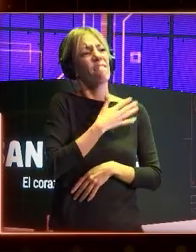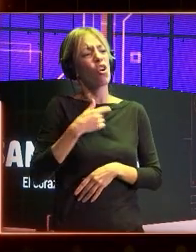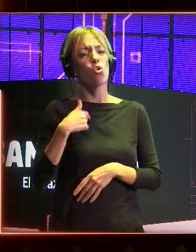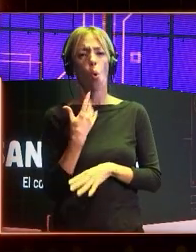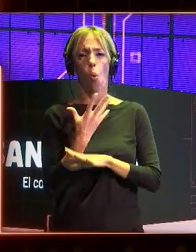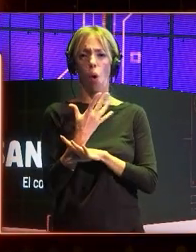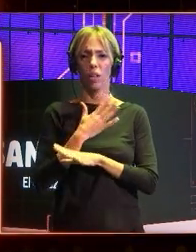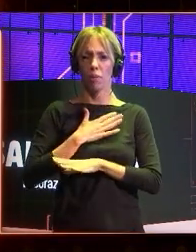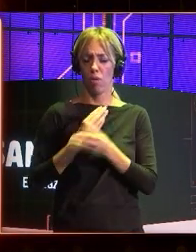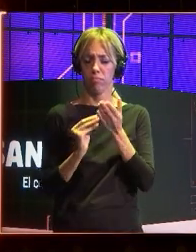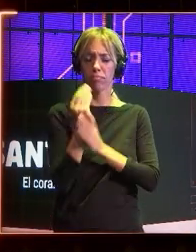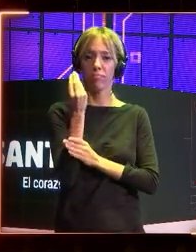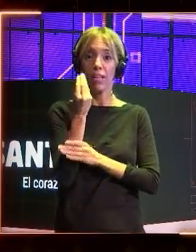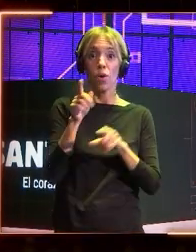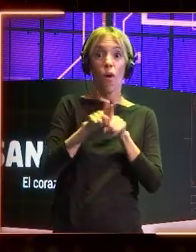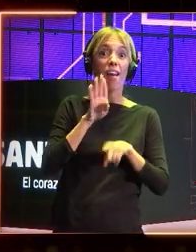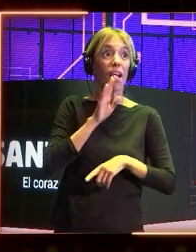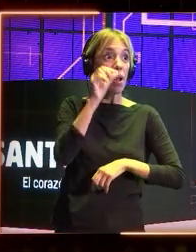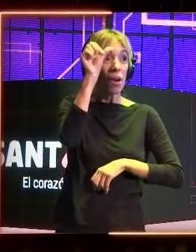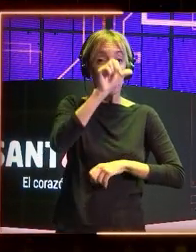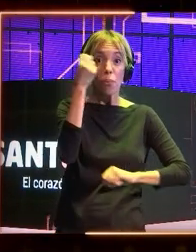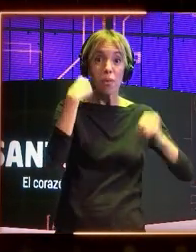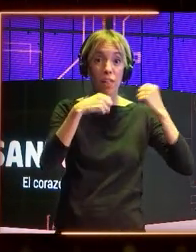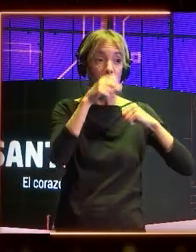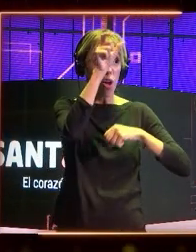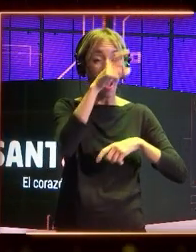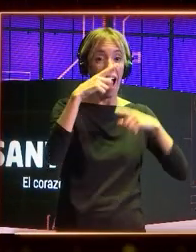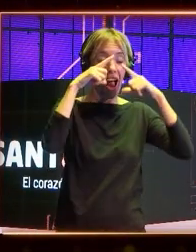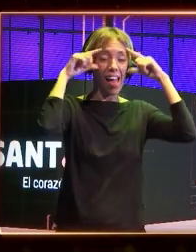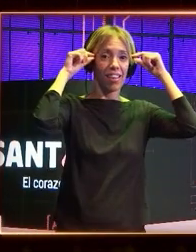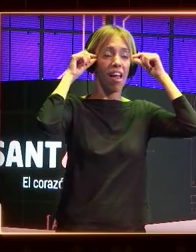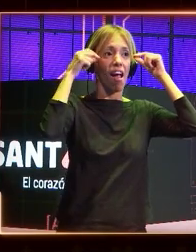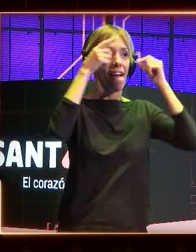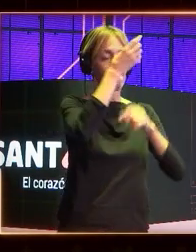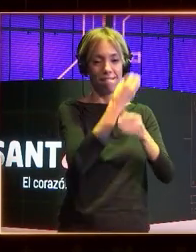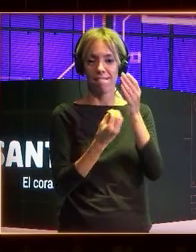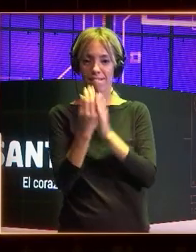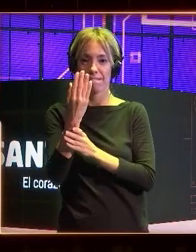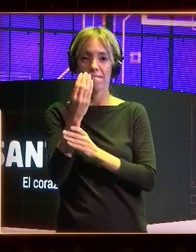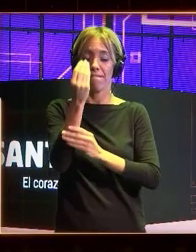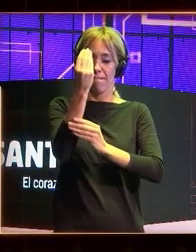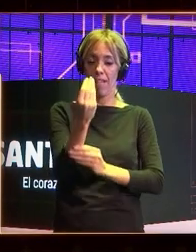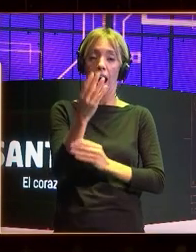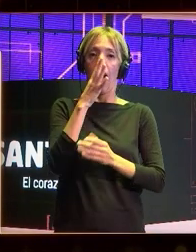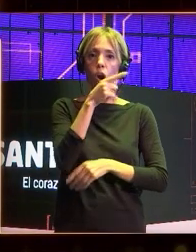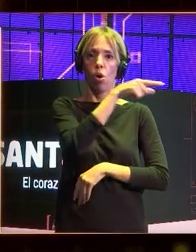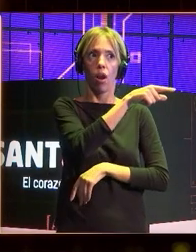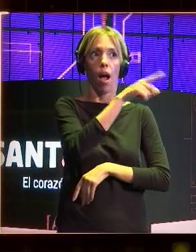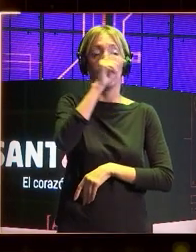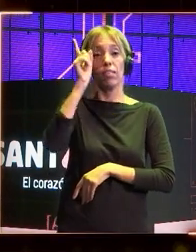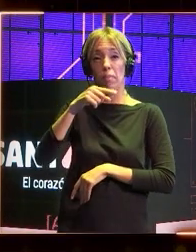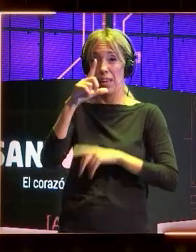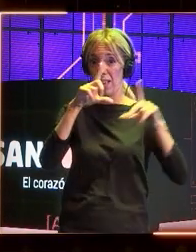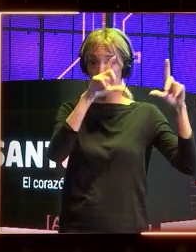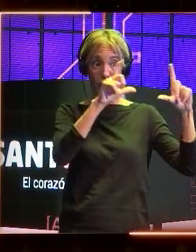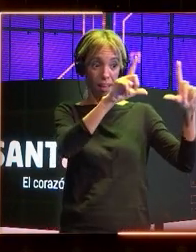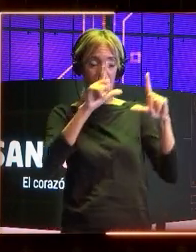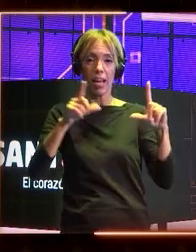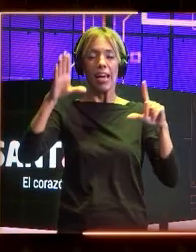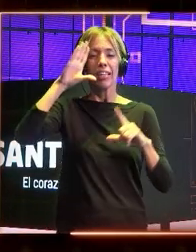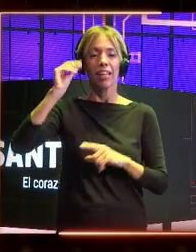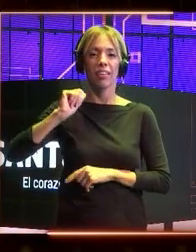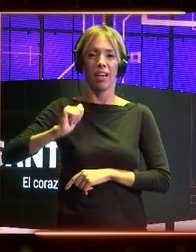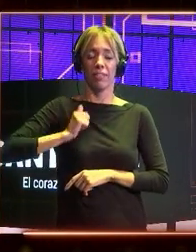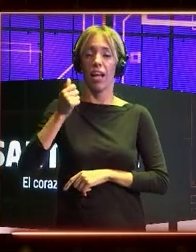juguete a partir del alien que sale en este vídeo y genera esa imagen Y ahora a partir de esta imagen con otra ía que he aprendido a generar modelos